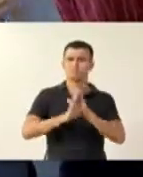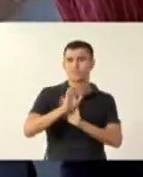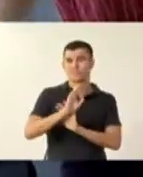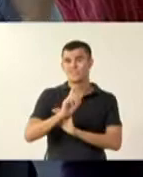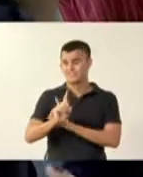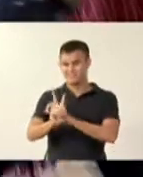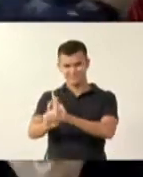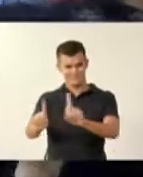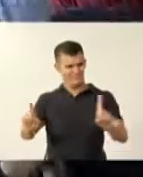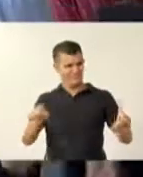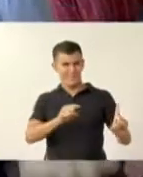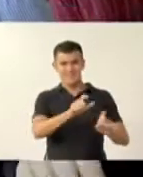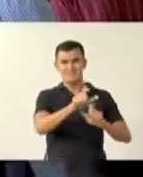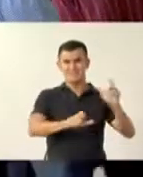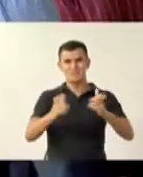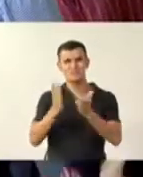fueron